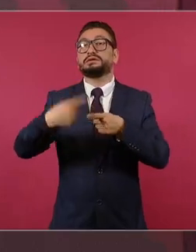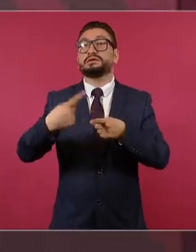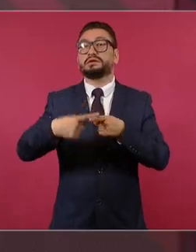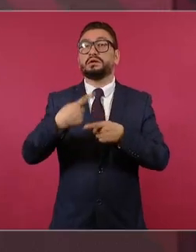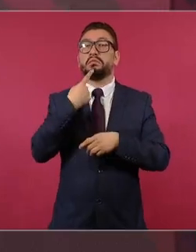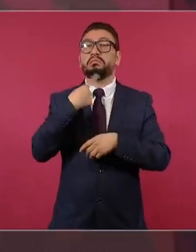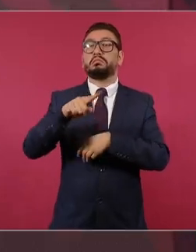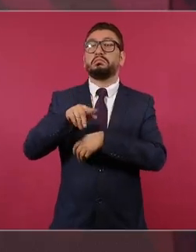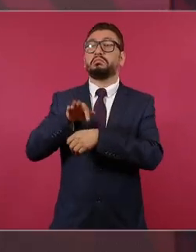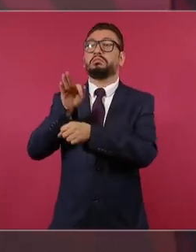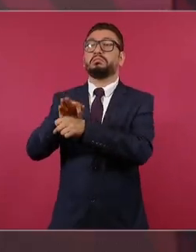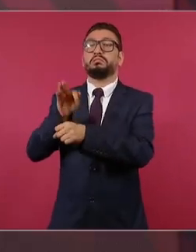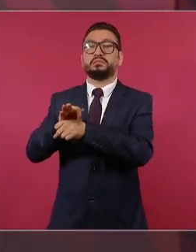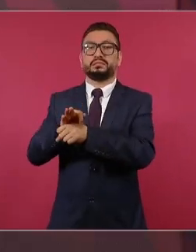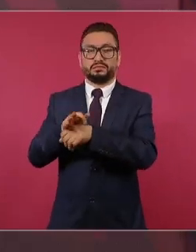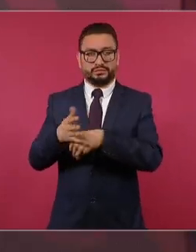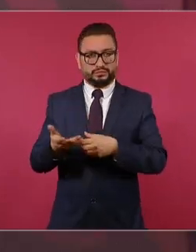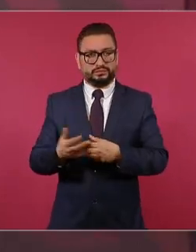inmunidad